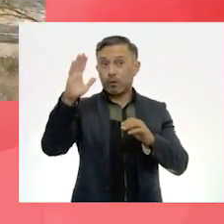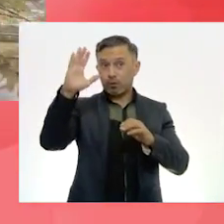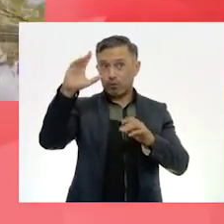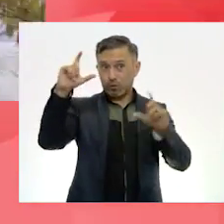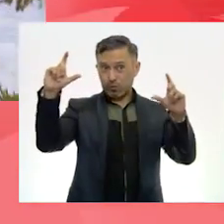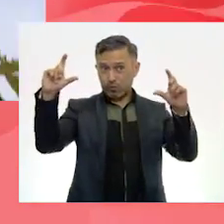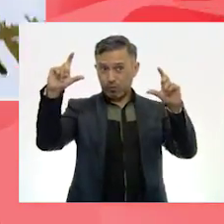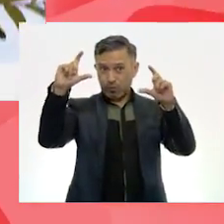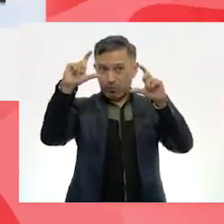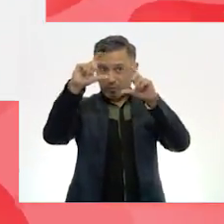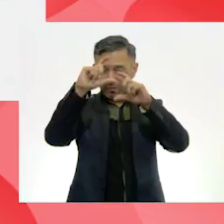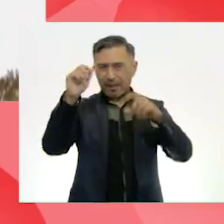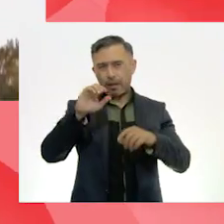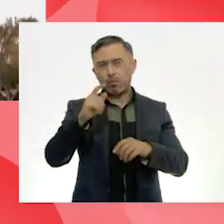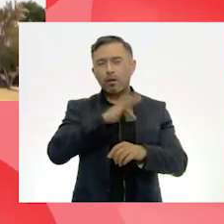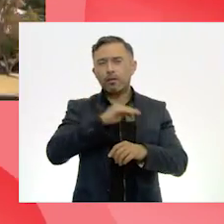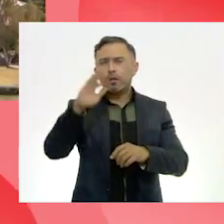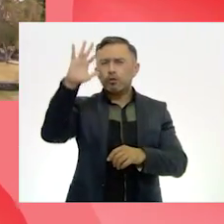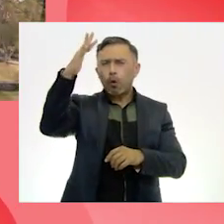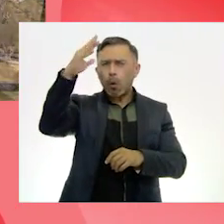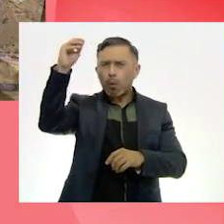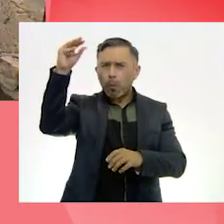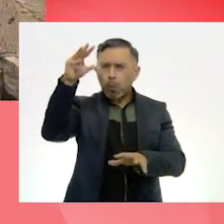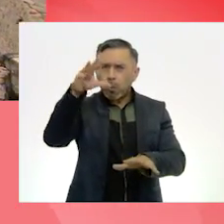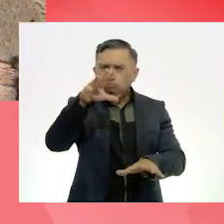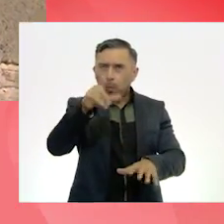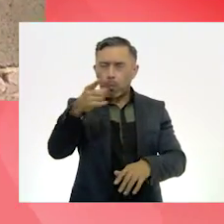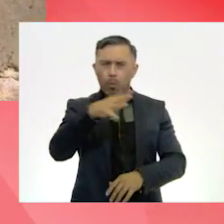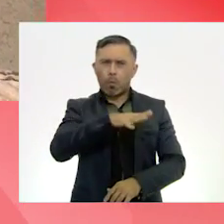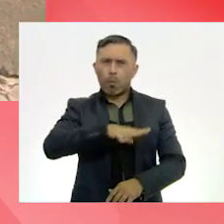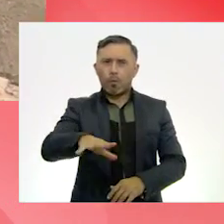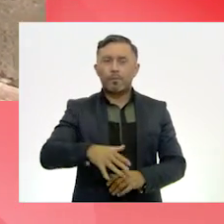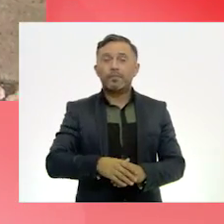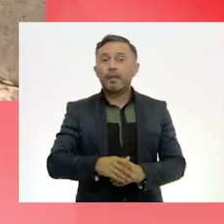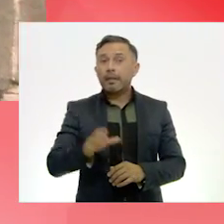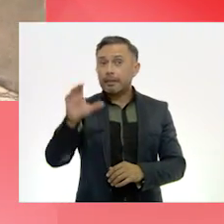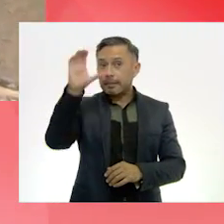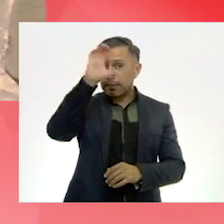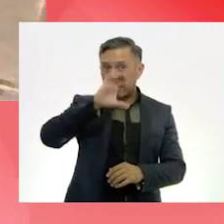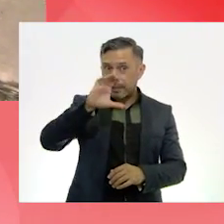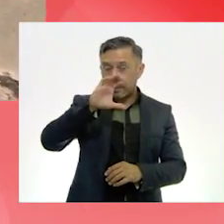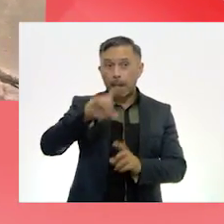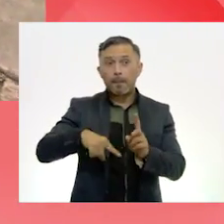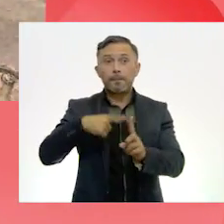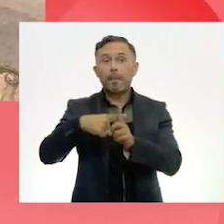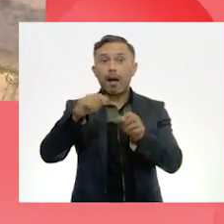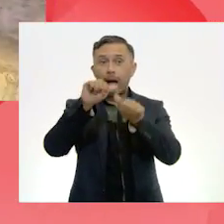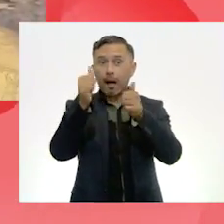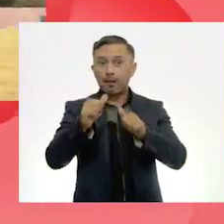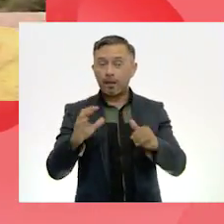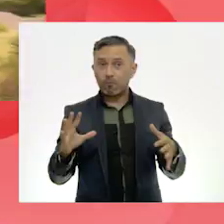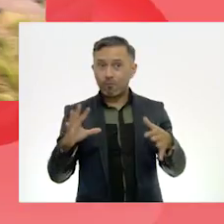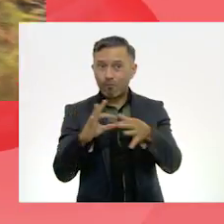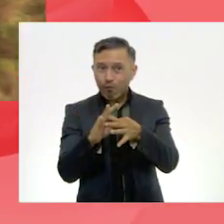hacen cosas impresionantes. Y donde hay ciencia y arte, no puede faltar la